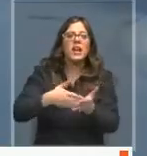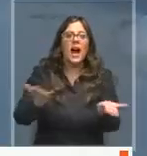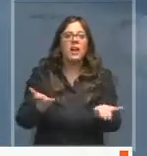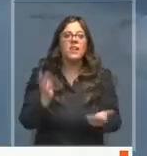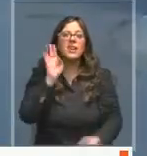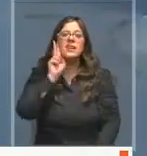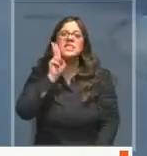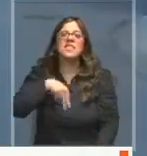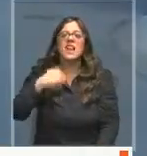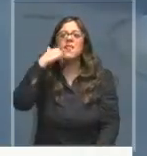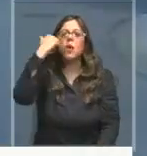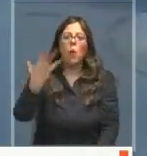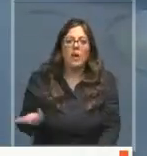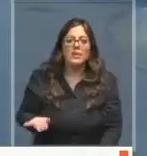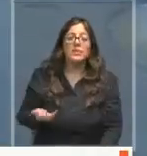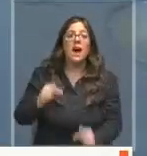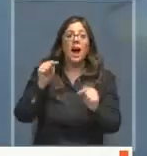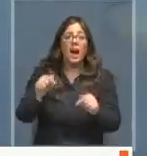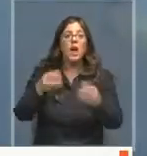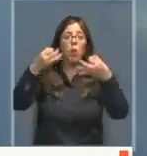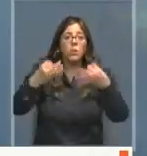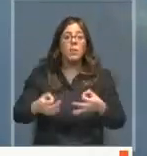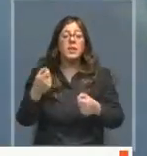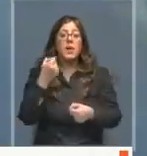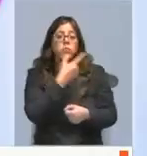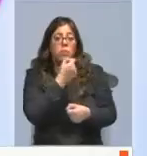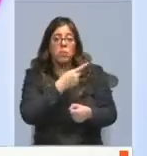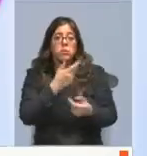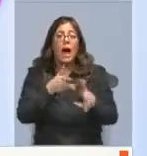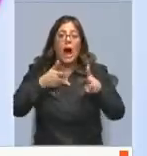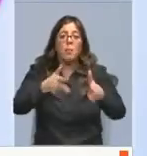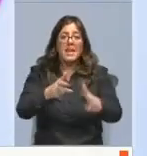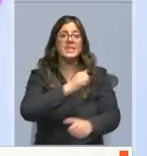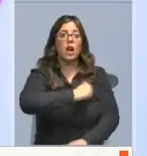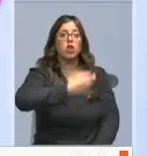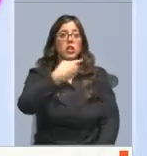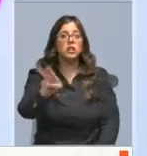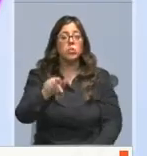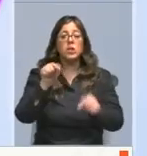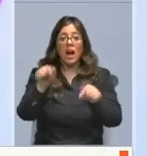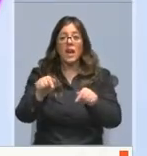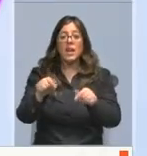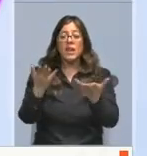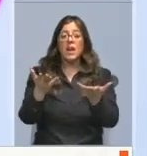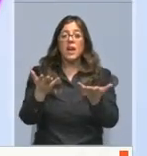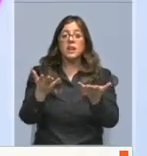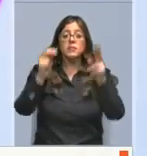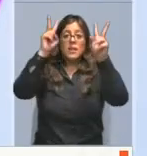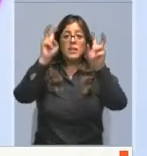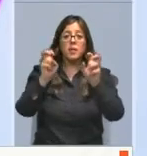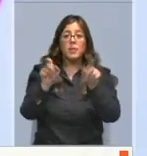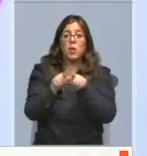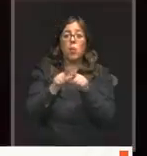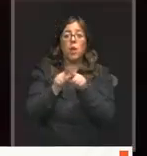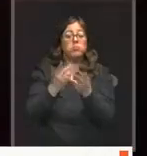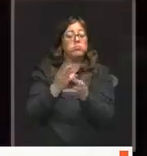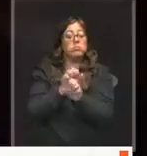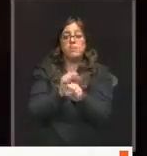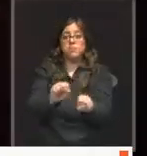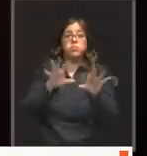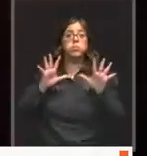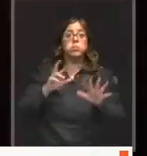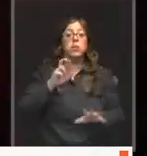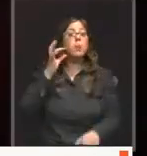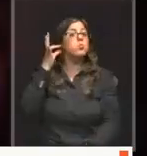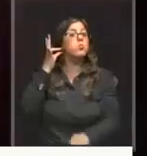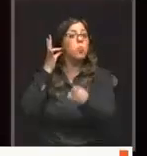parecen ante los fiscales tras presentar una denuncia por amenazas en su contra que remeció este caso cuyos alcances aún son insospechados según policía